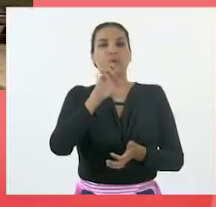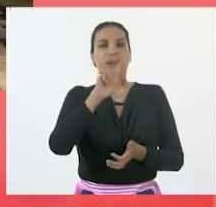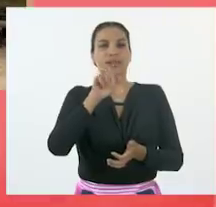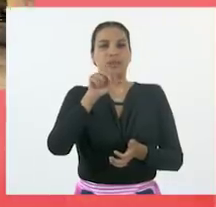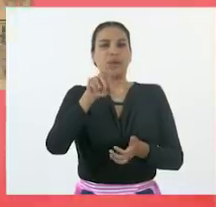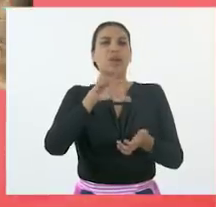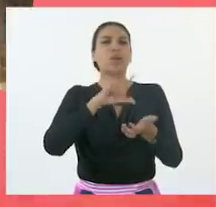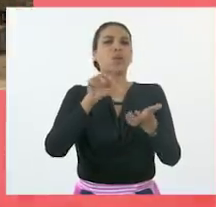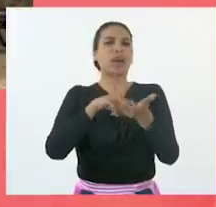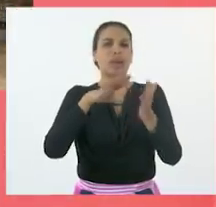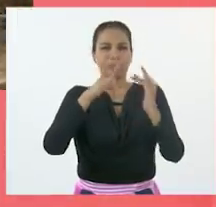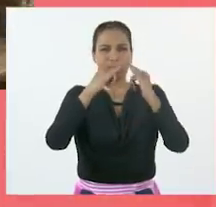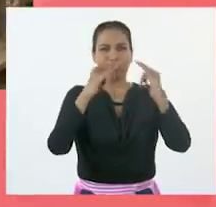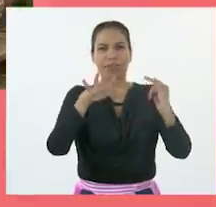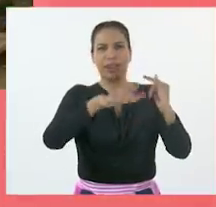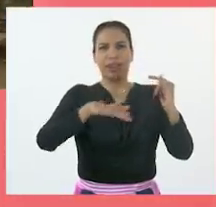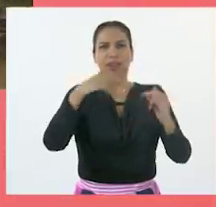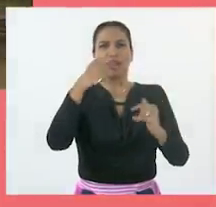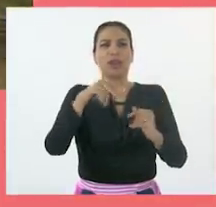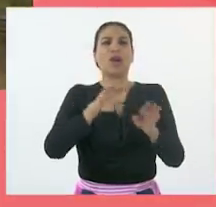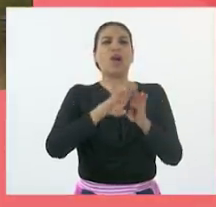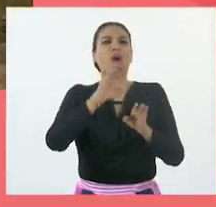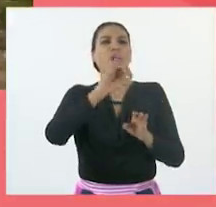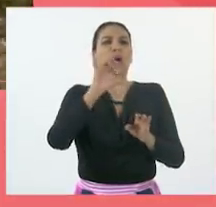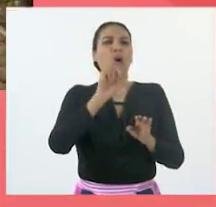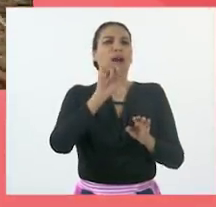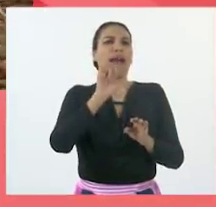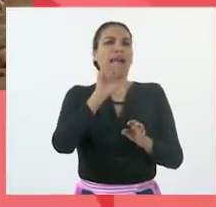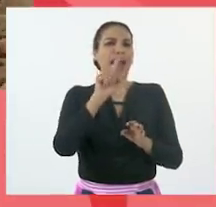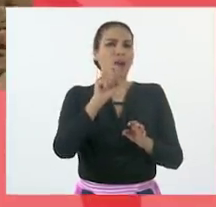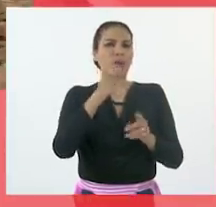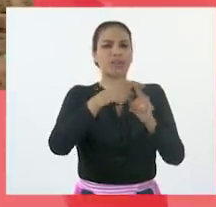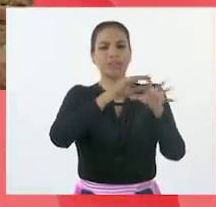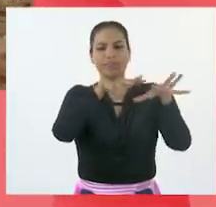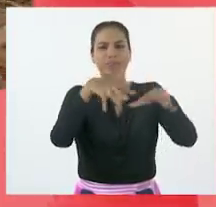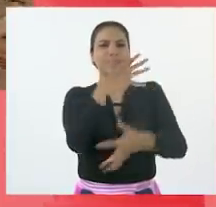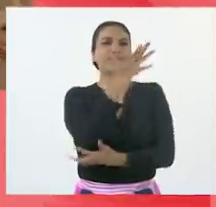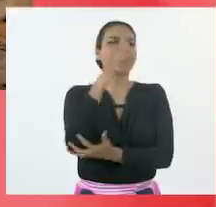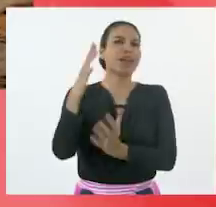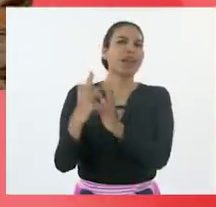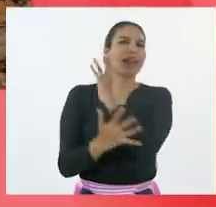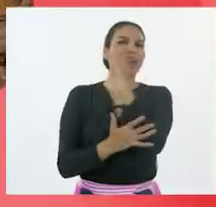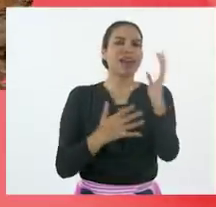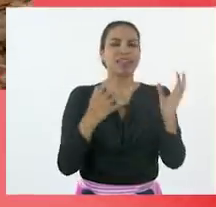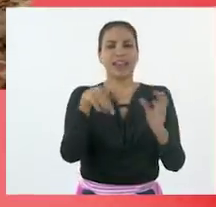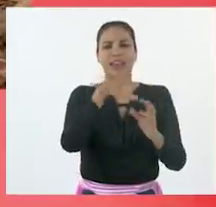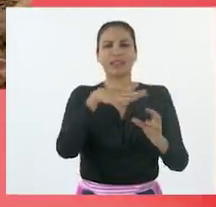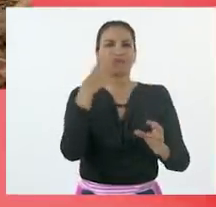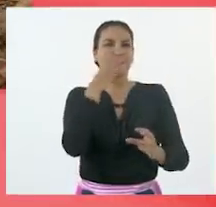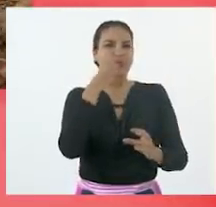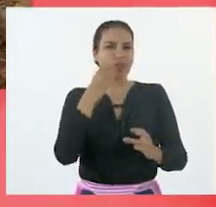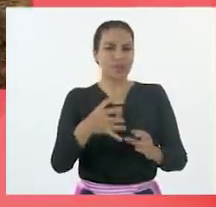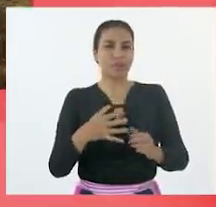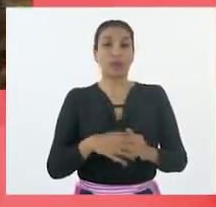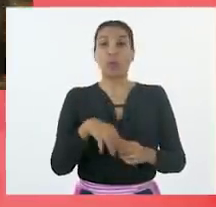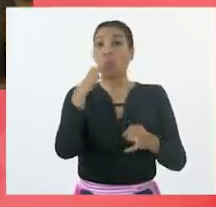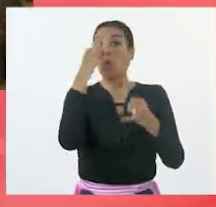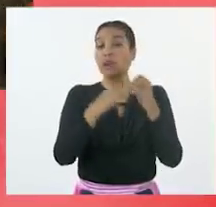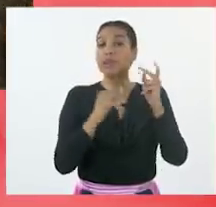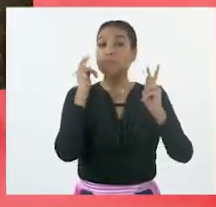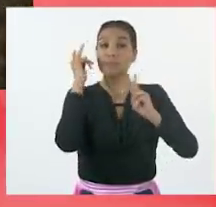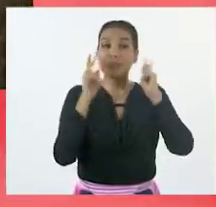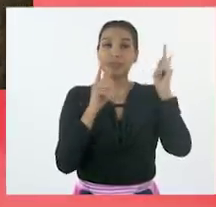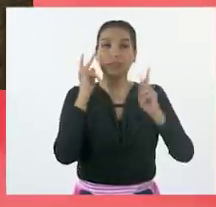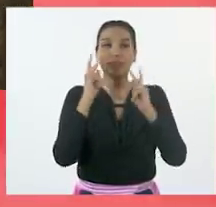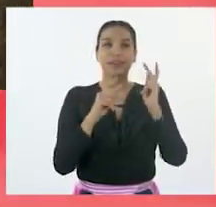el albergue ecológico Ojo de Agua, con hermosos bosques templados y auténticos fósiles vivientes. Por último,